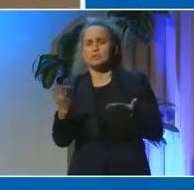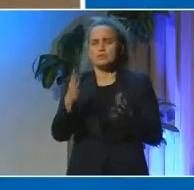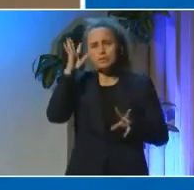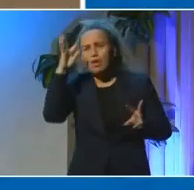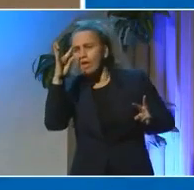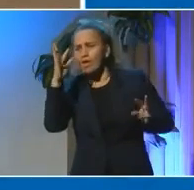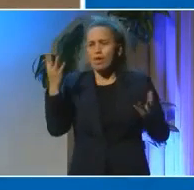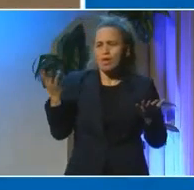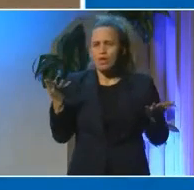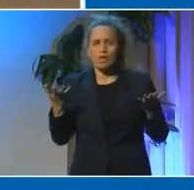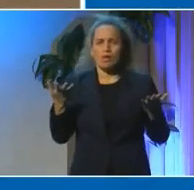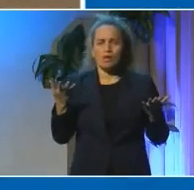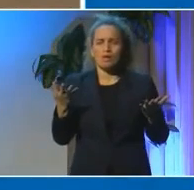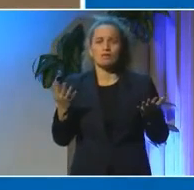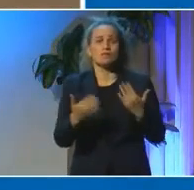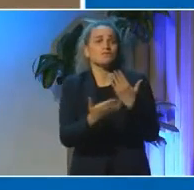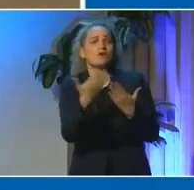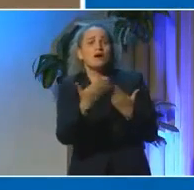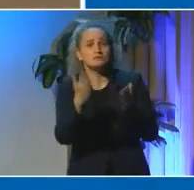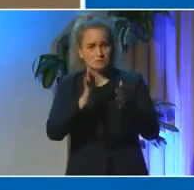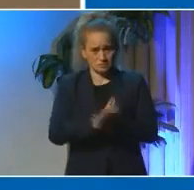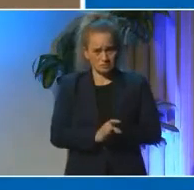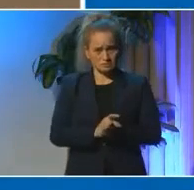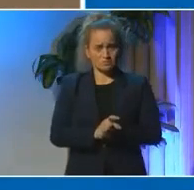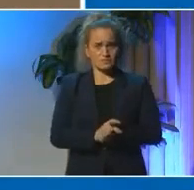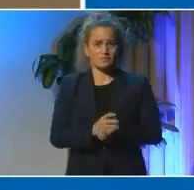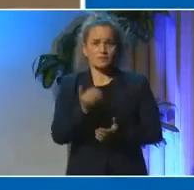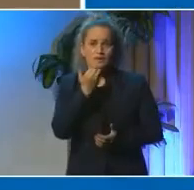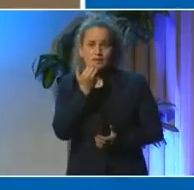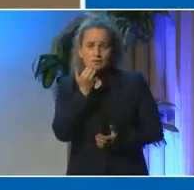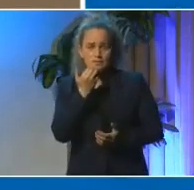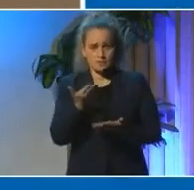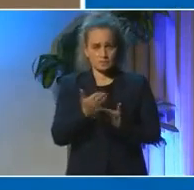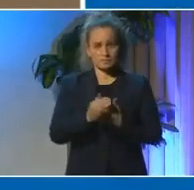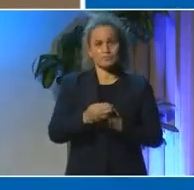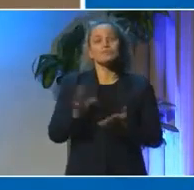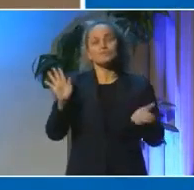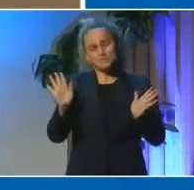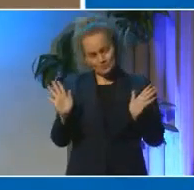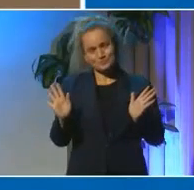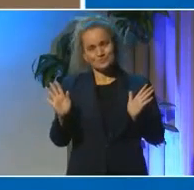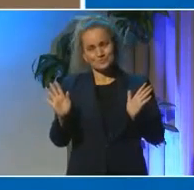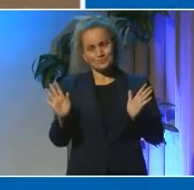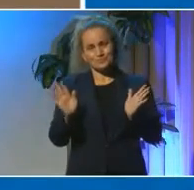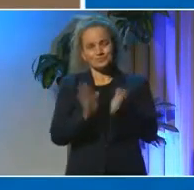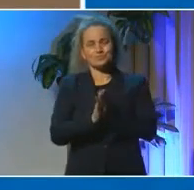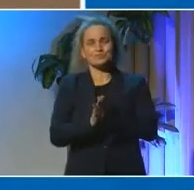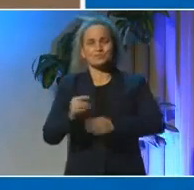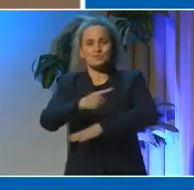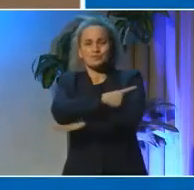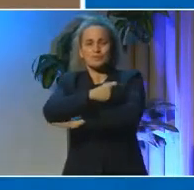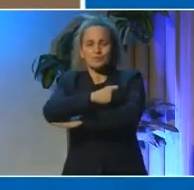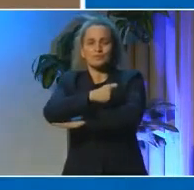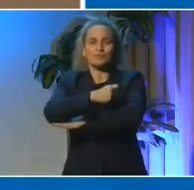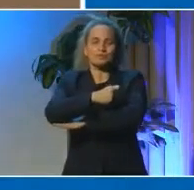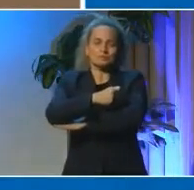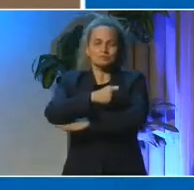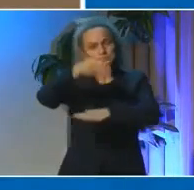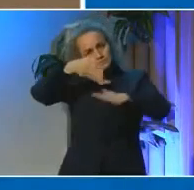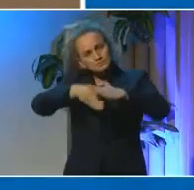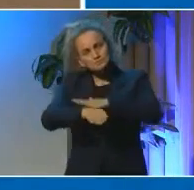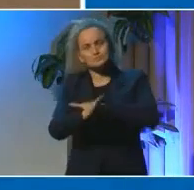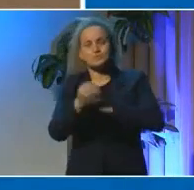tan fácil como preguntarle a una de las buscadores más populares recolección de nevera